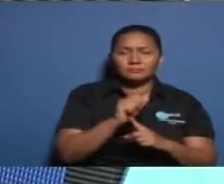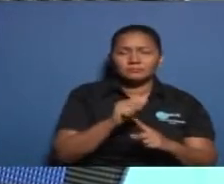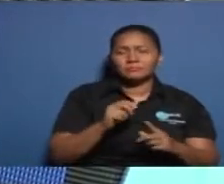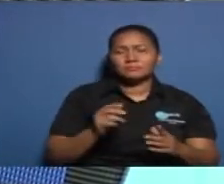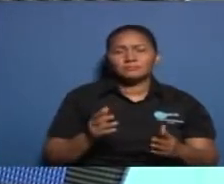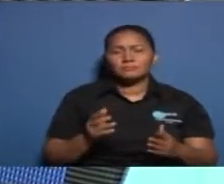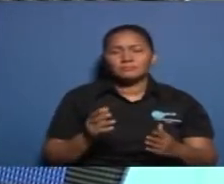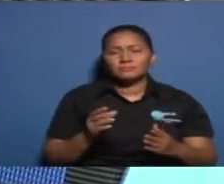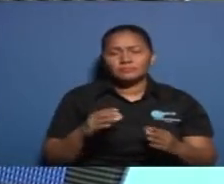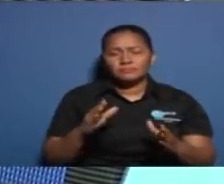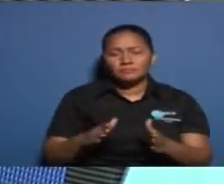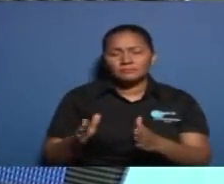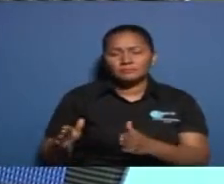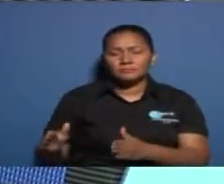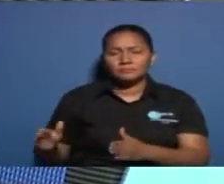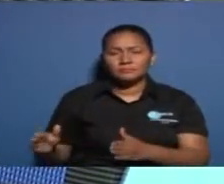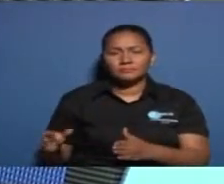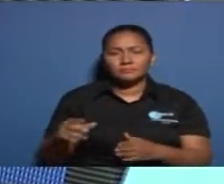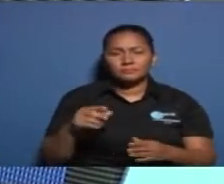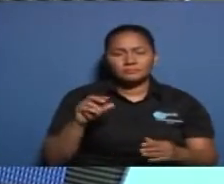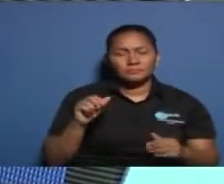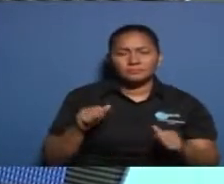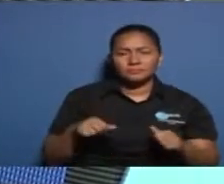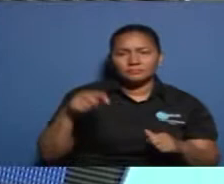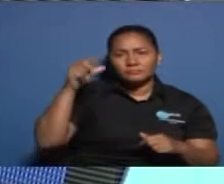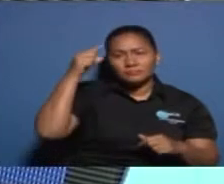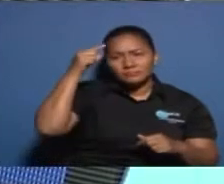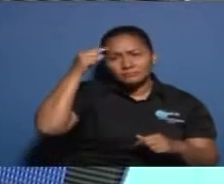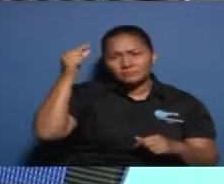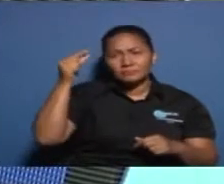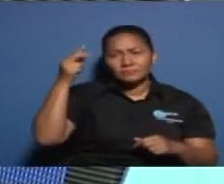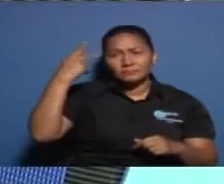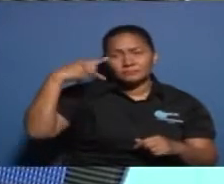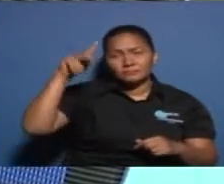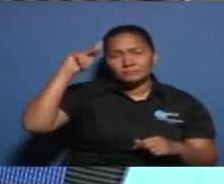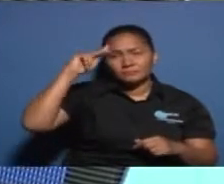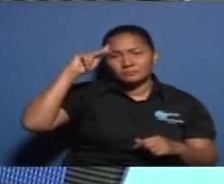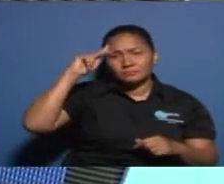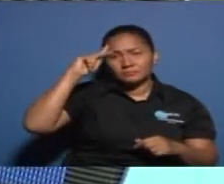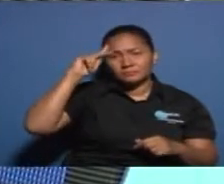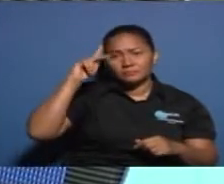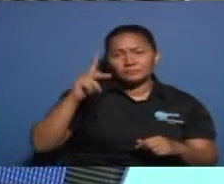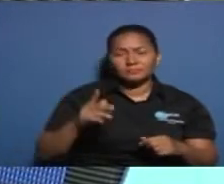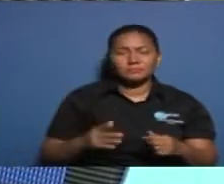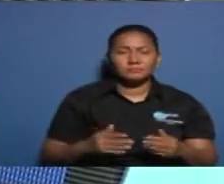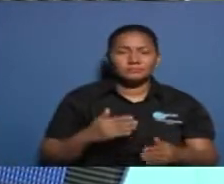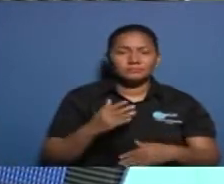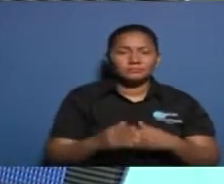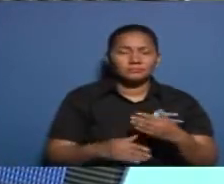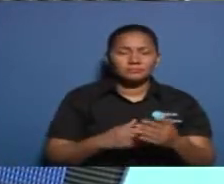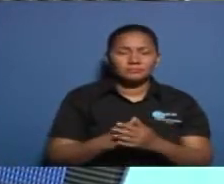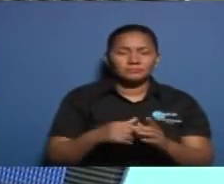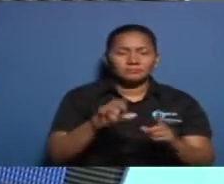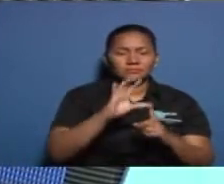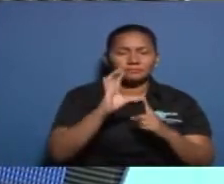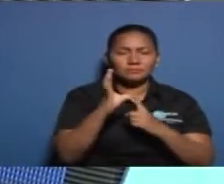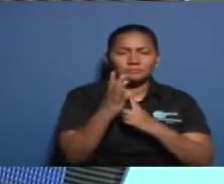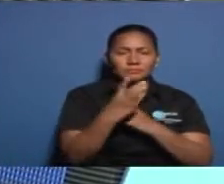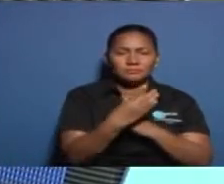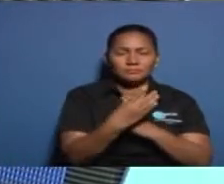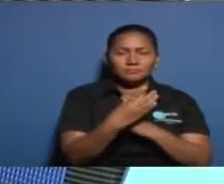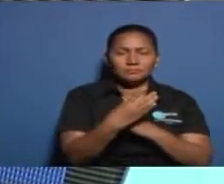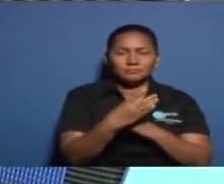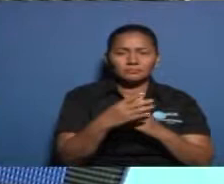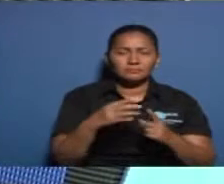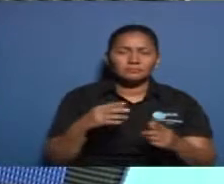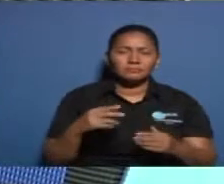con la mujer y políticos políticos en todo el sistema político o sea el sector cultural de este país